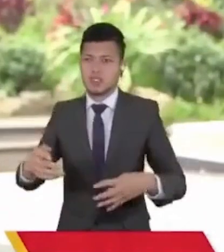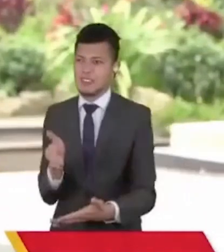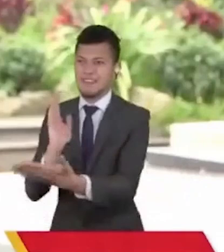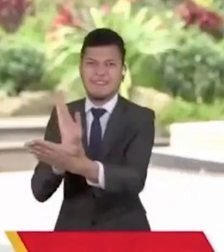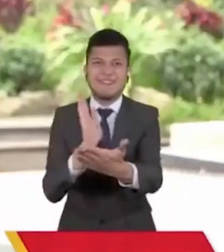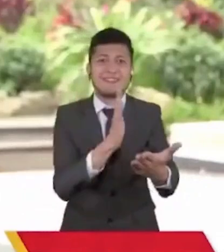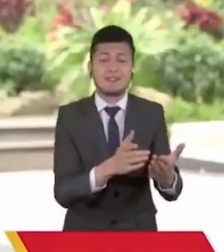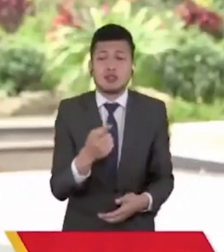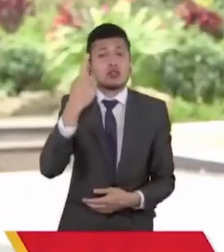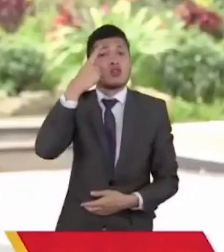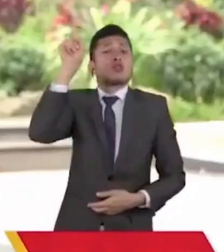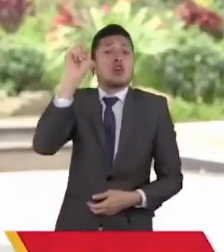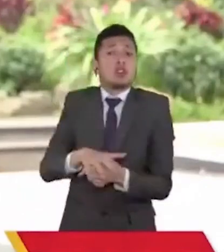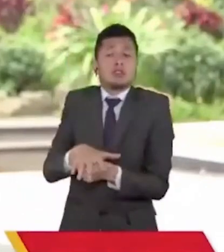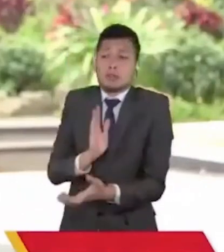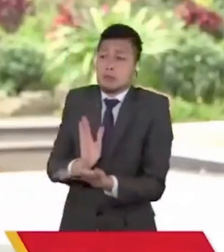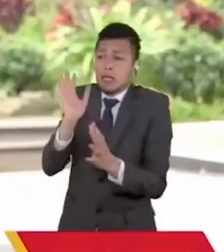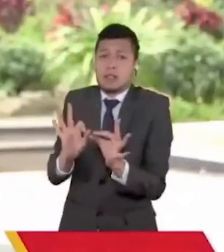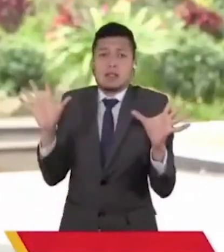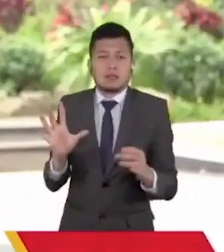por casualidad ni por azar.